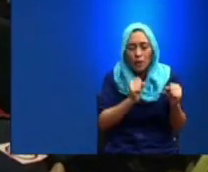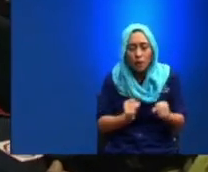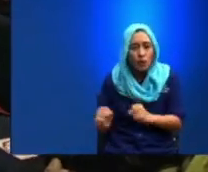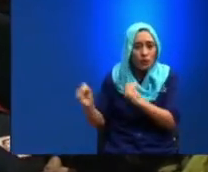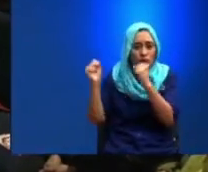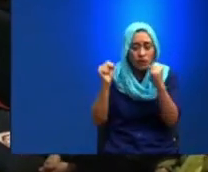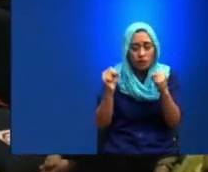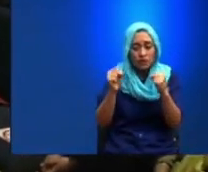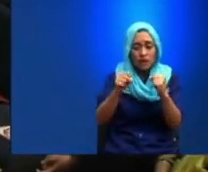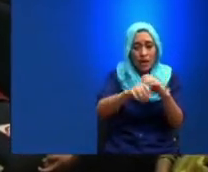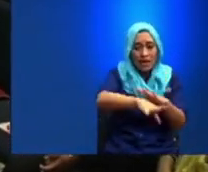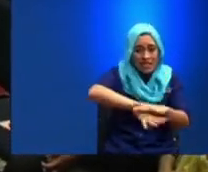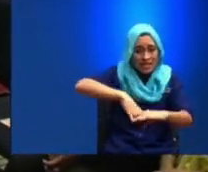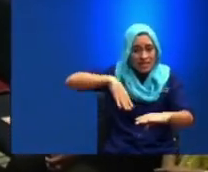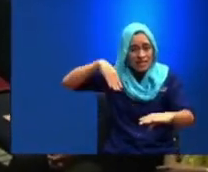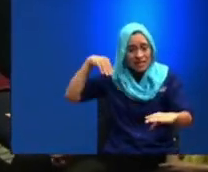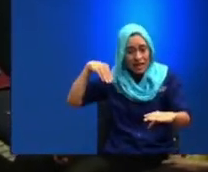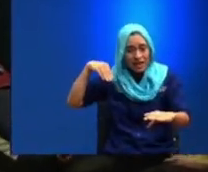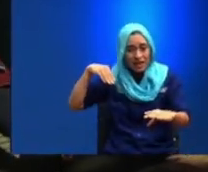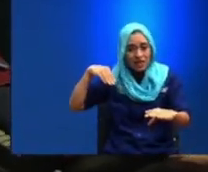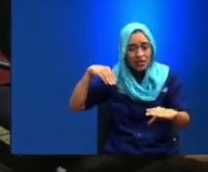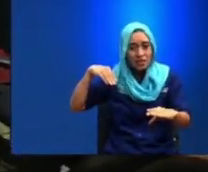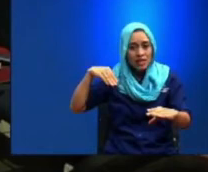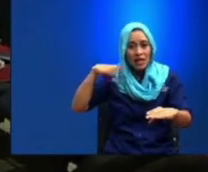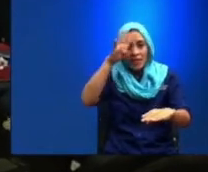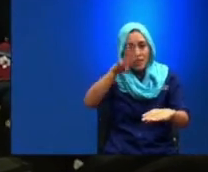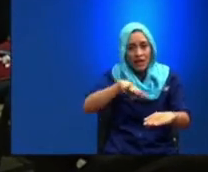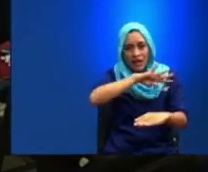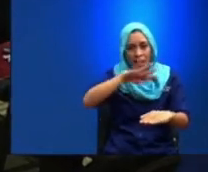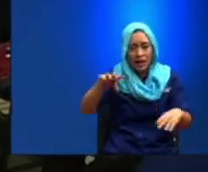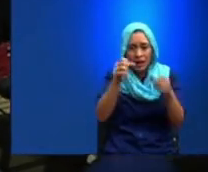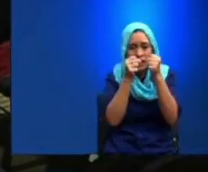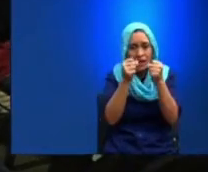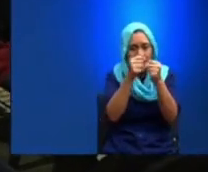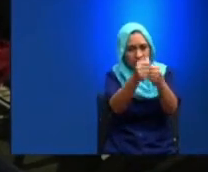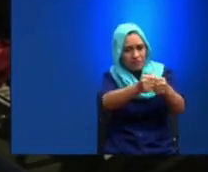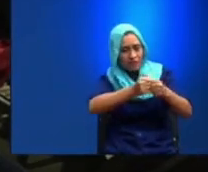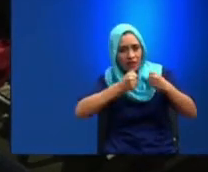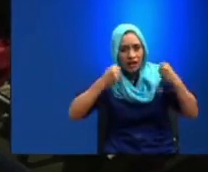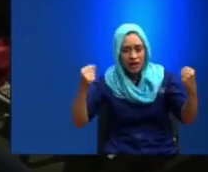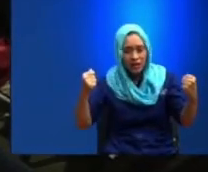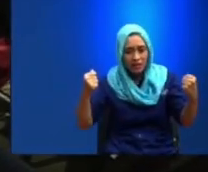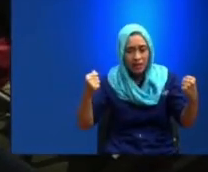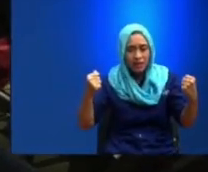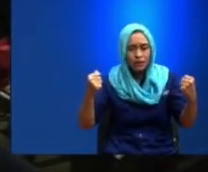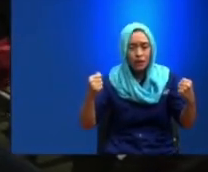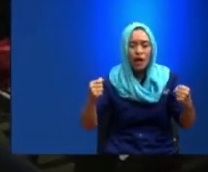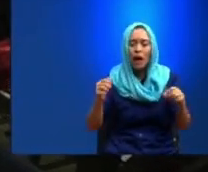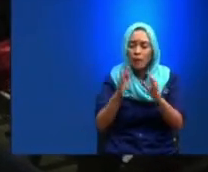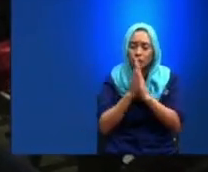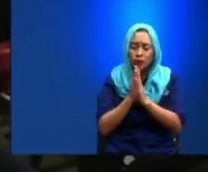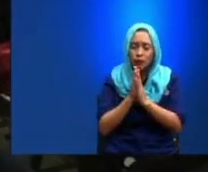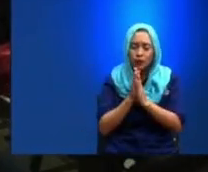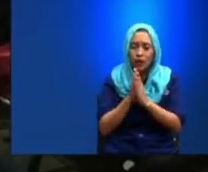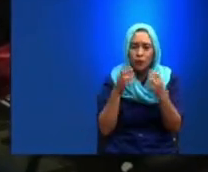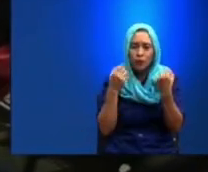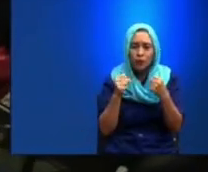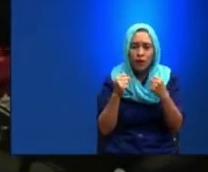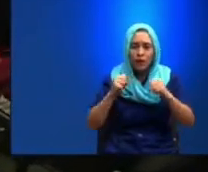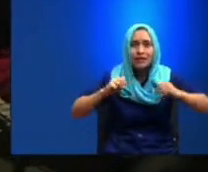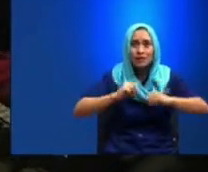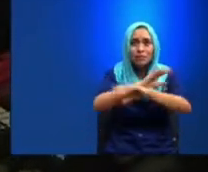señor que se rompa el lazo del cazador señor que que hayan milagros prodigios maravillas